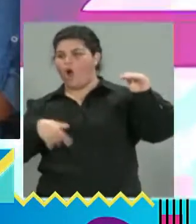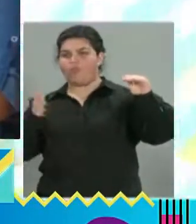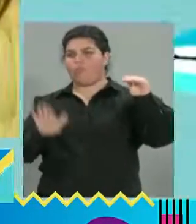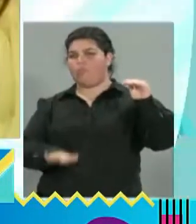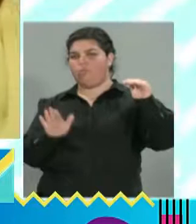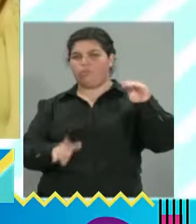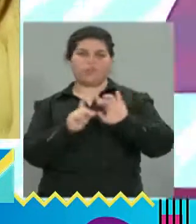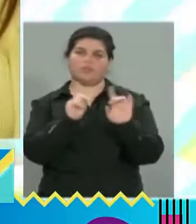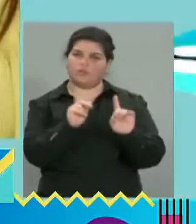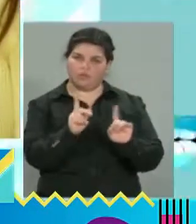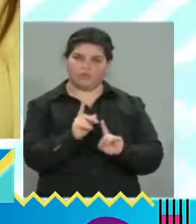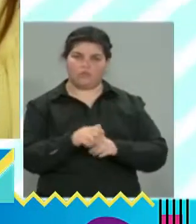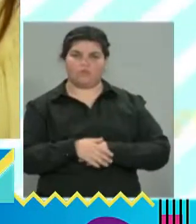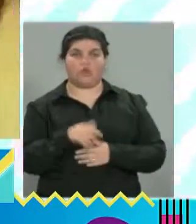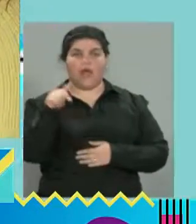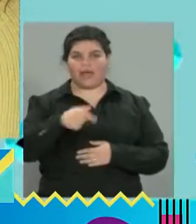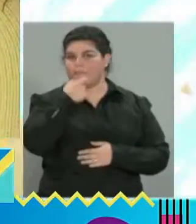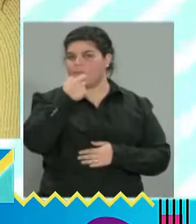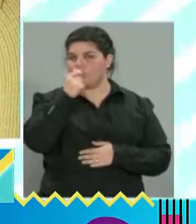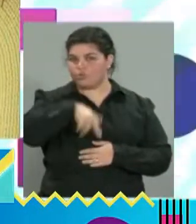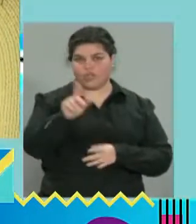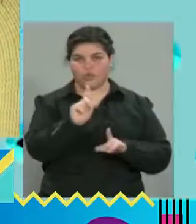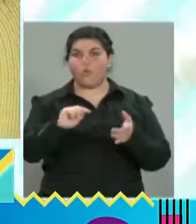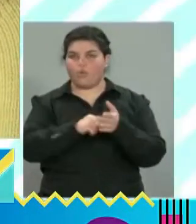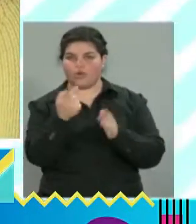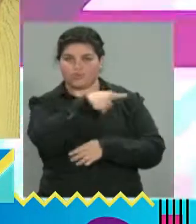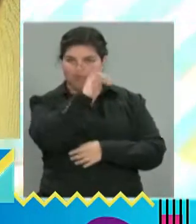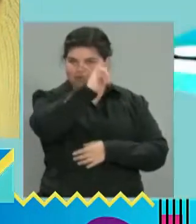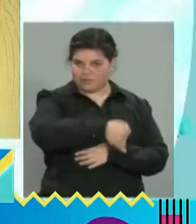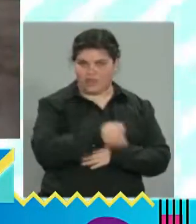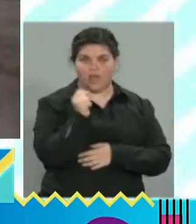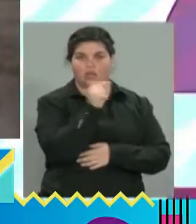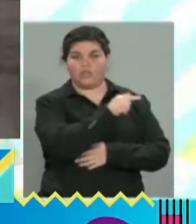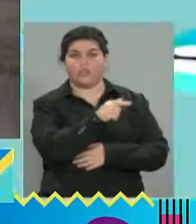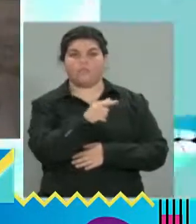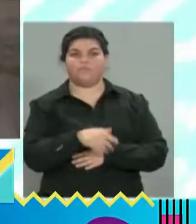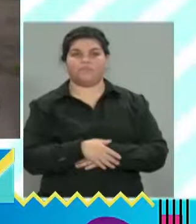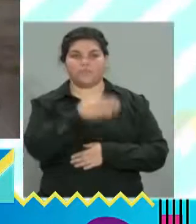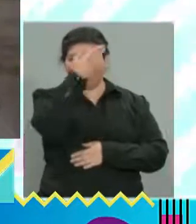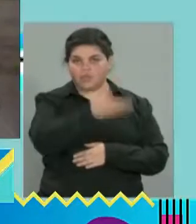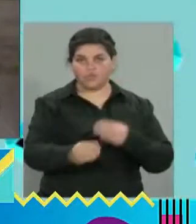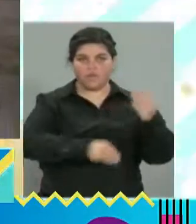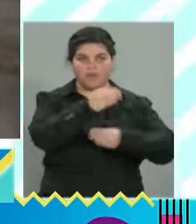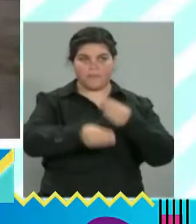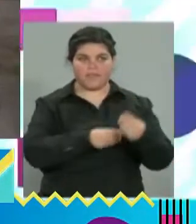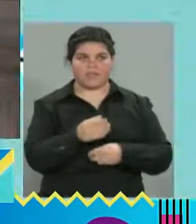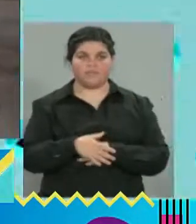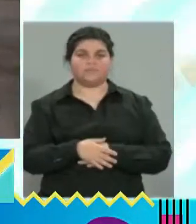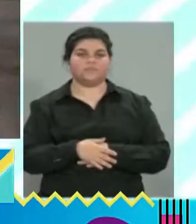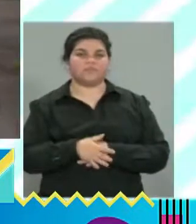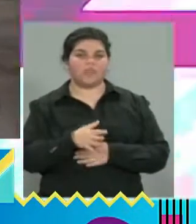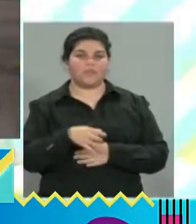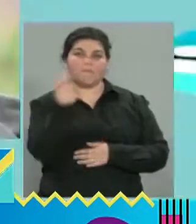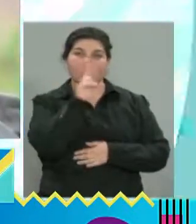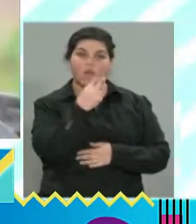un ejemplo que nos pasó, bueno, no acá en Mendoza, pero sí en Buenos Aires, con un familiar. Tenemos 2 chicas que adoptaron